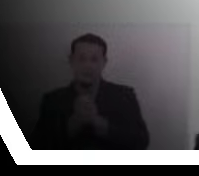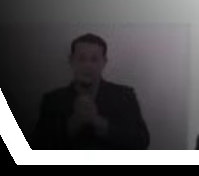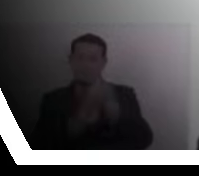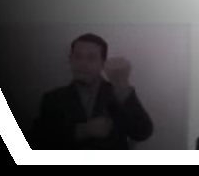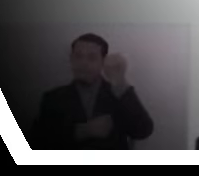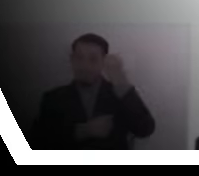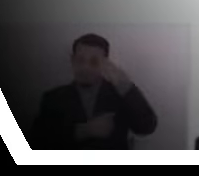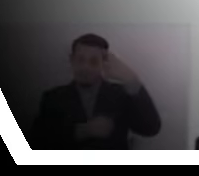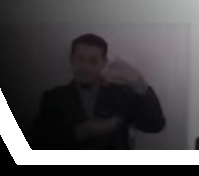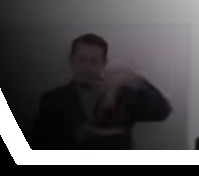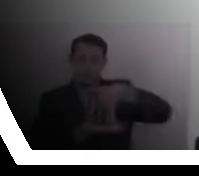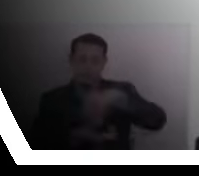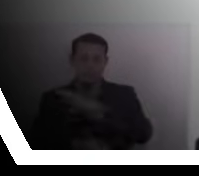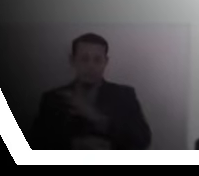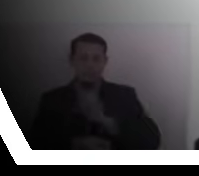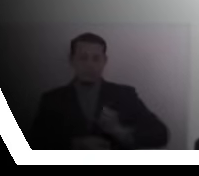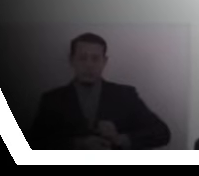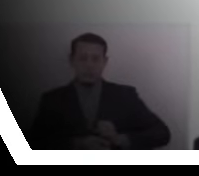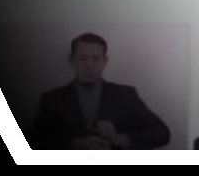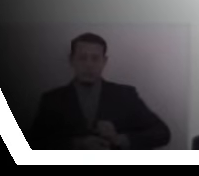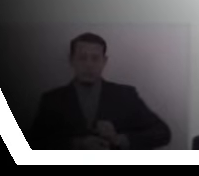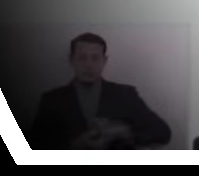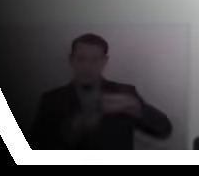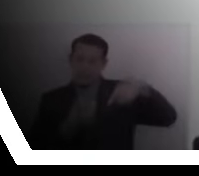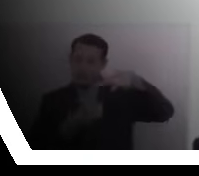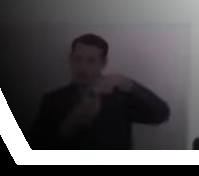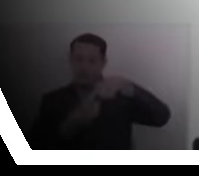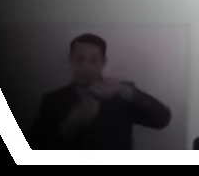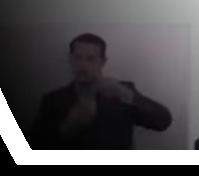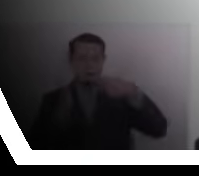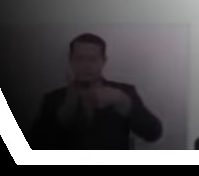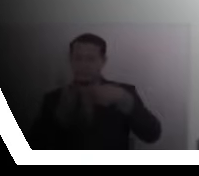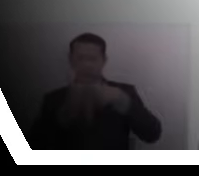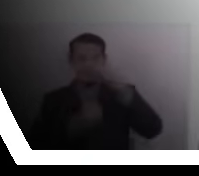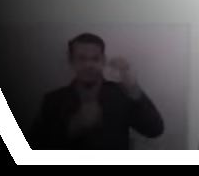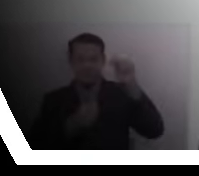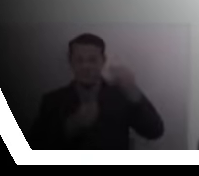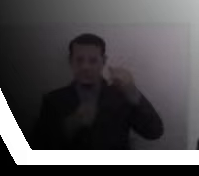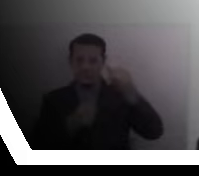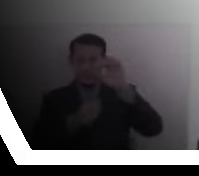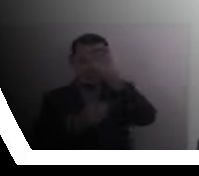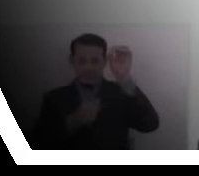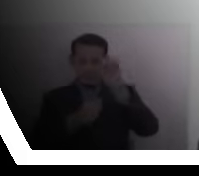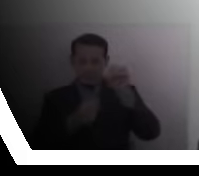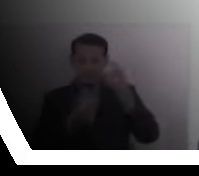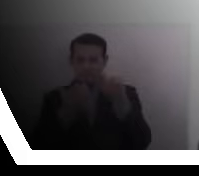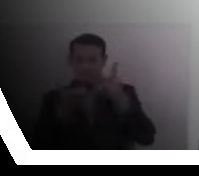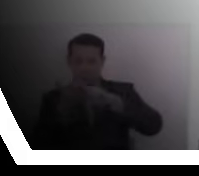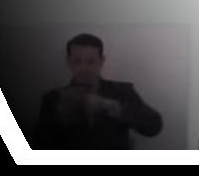importante recordarle al pueblo salvadoreño que si ellos no hubiesen endeudado el país a ese ritmo